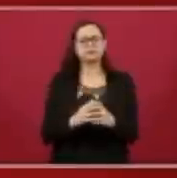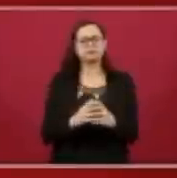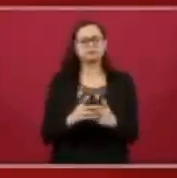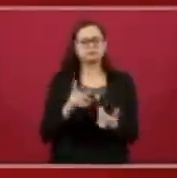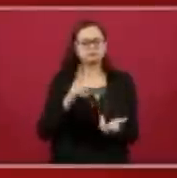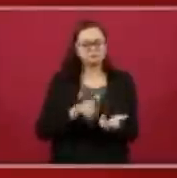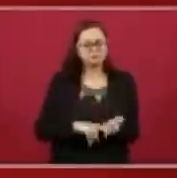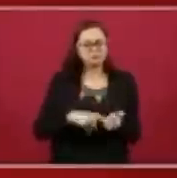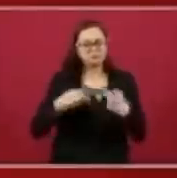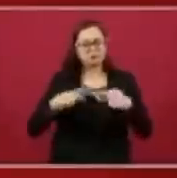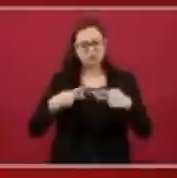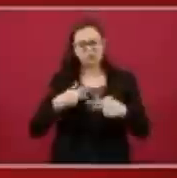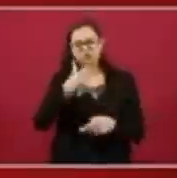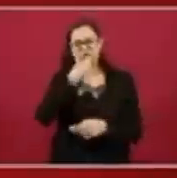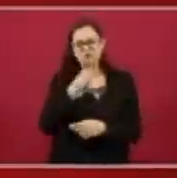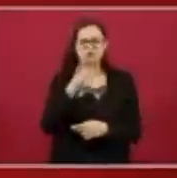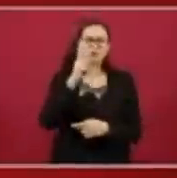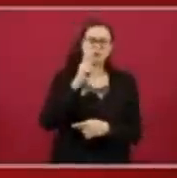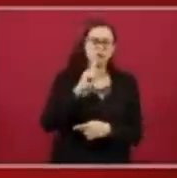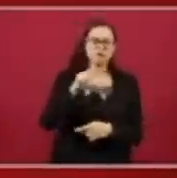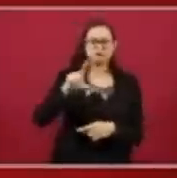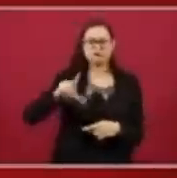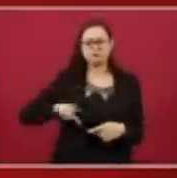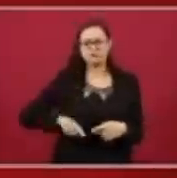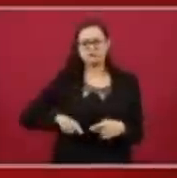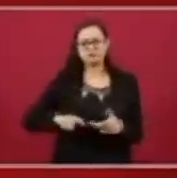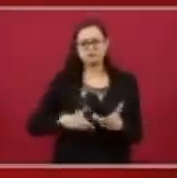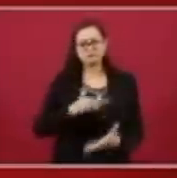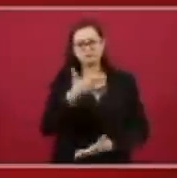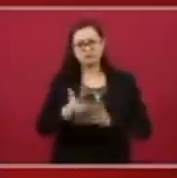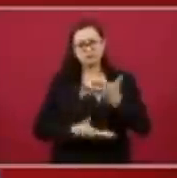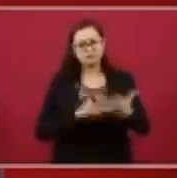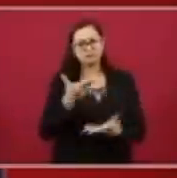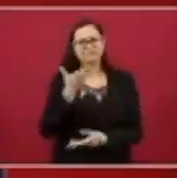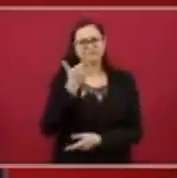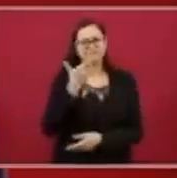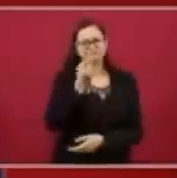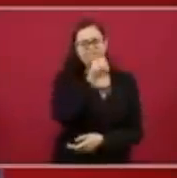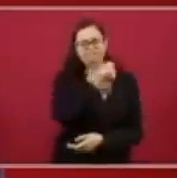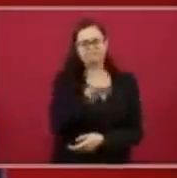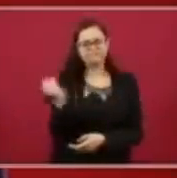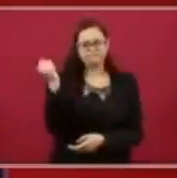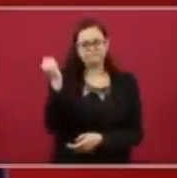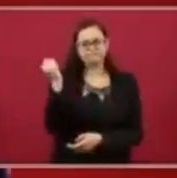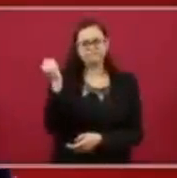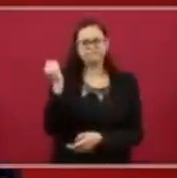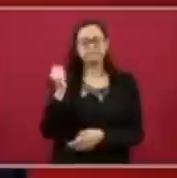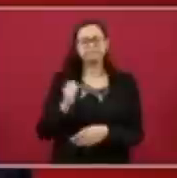servidores públicos, mujeres y hombres capacitados y